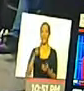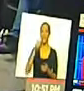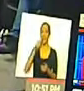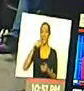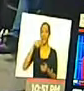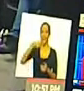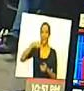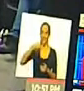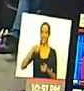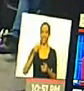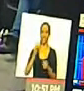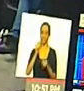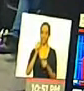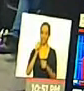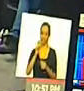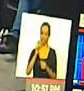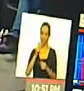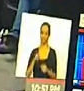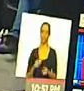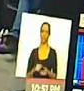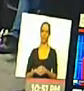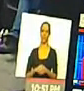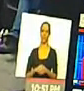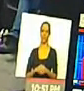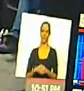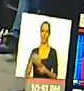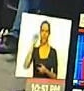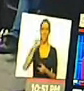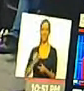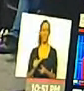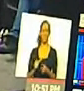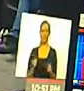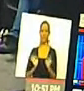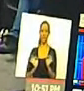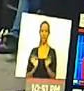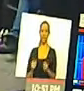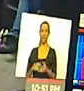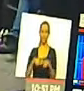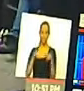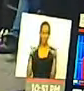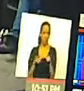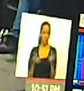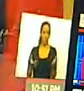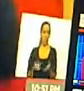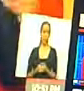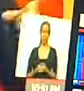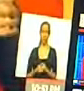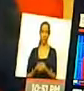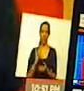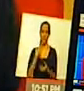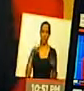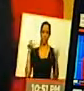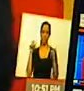También. Estamos hablando de que se nadie se está creyendo el cuento. Voy a mostrar una camioneta que tiene más de 20 impactos de